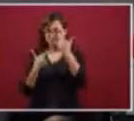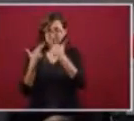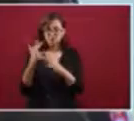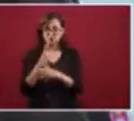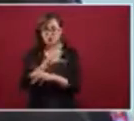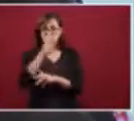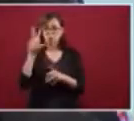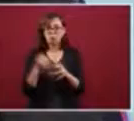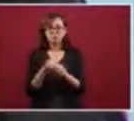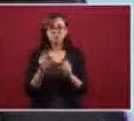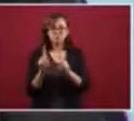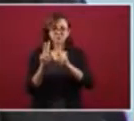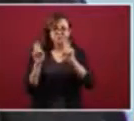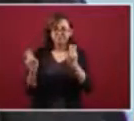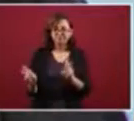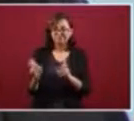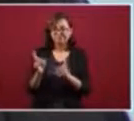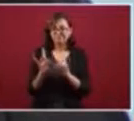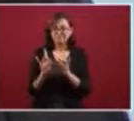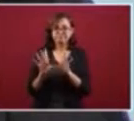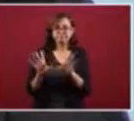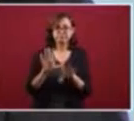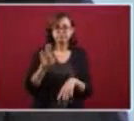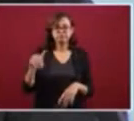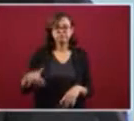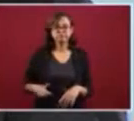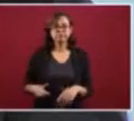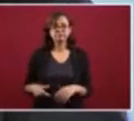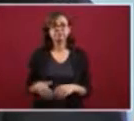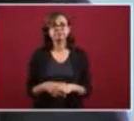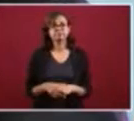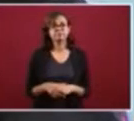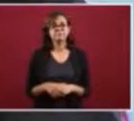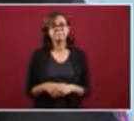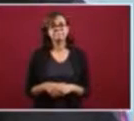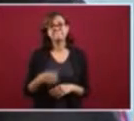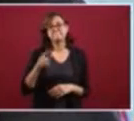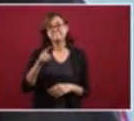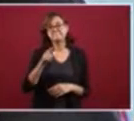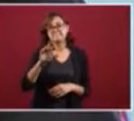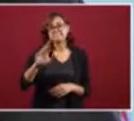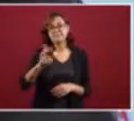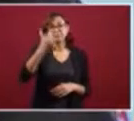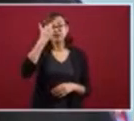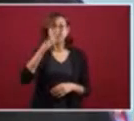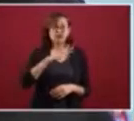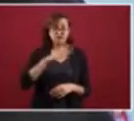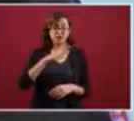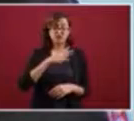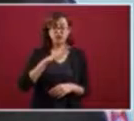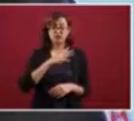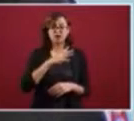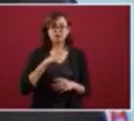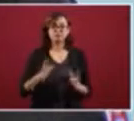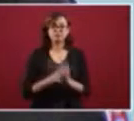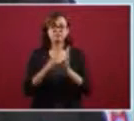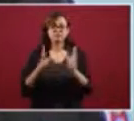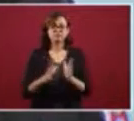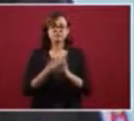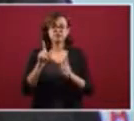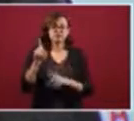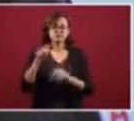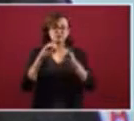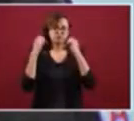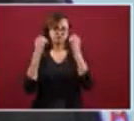las consecuencias de este lamentable accidente. Recuerdo que están participando la EASA, que es la Organización